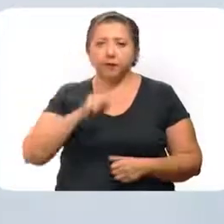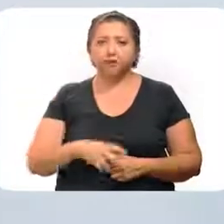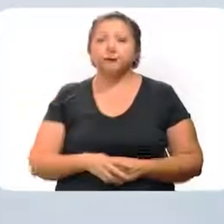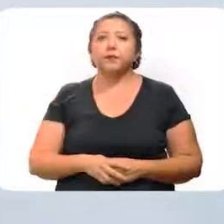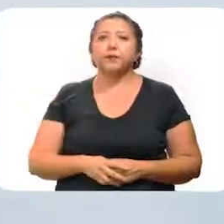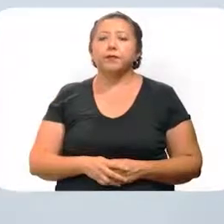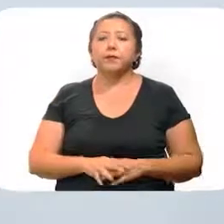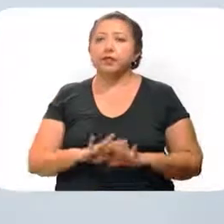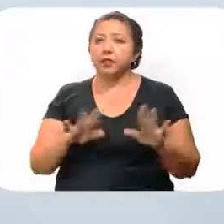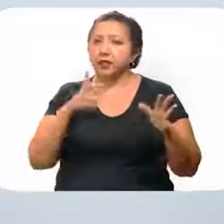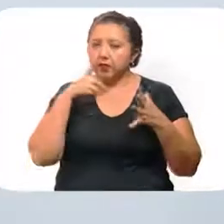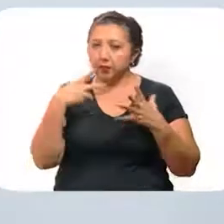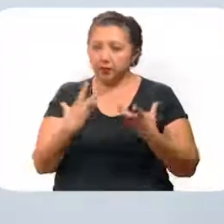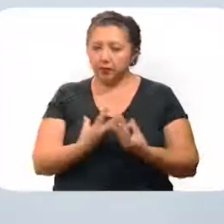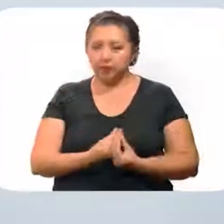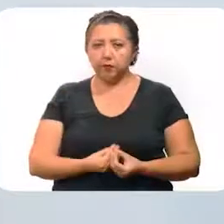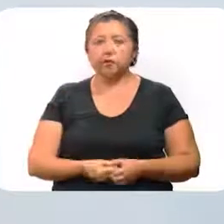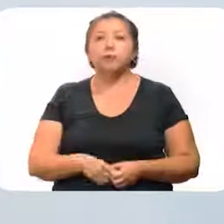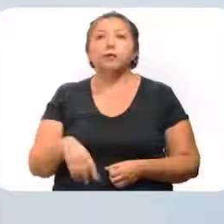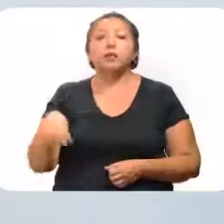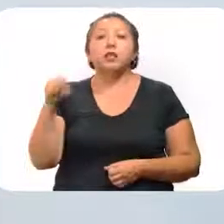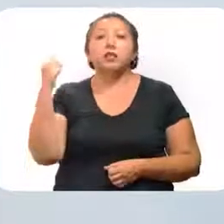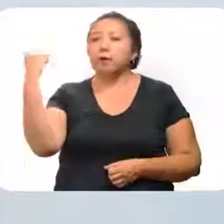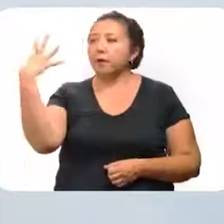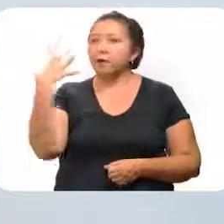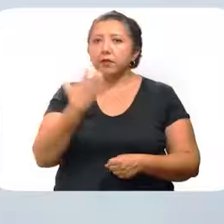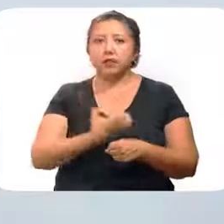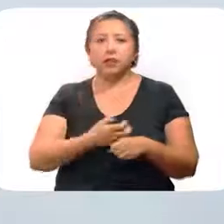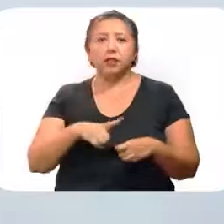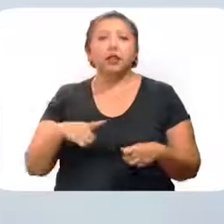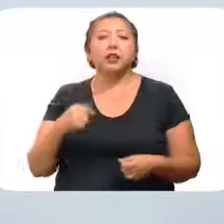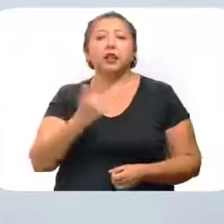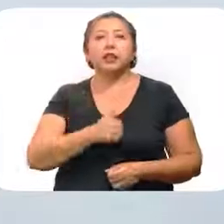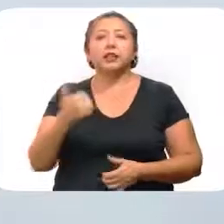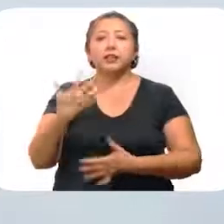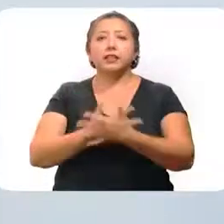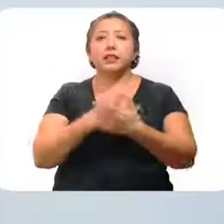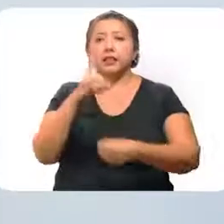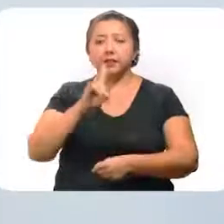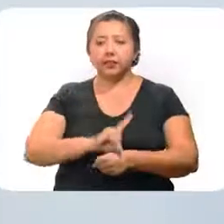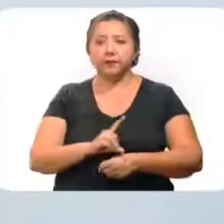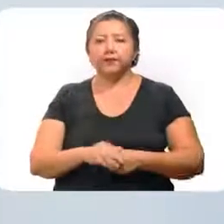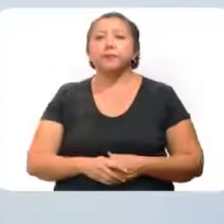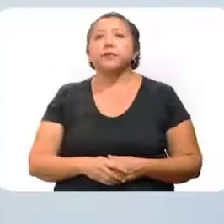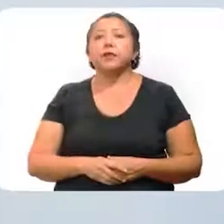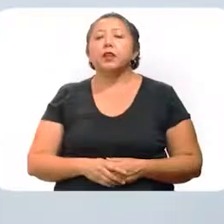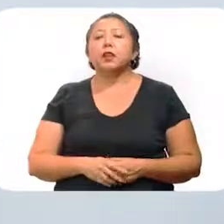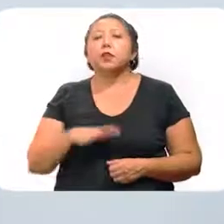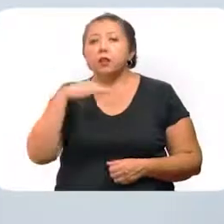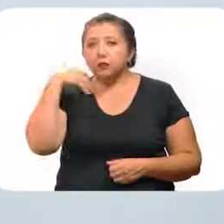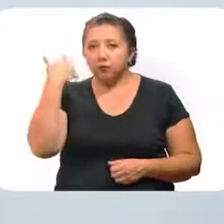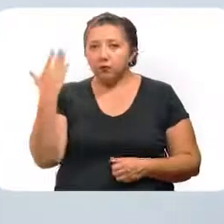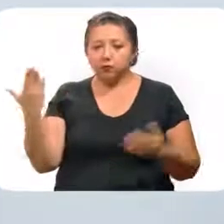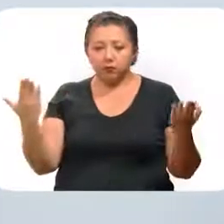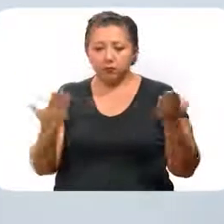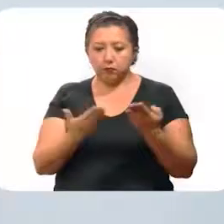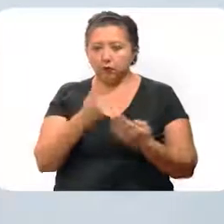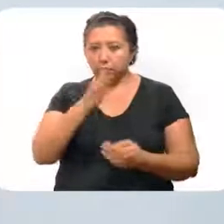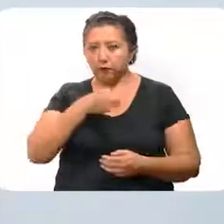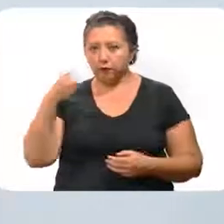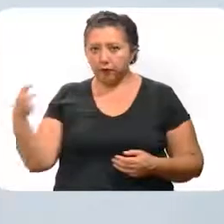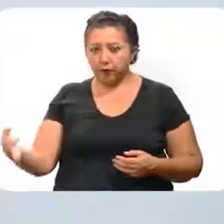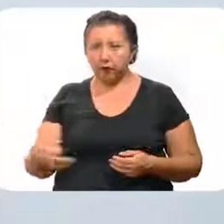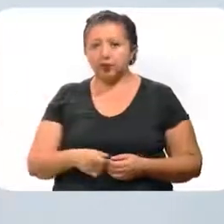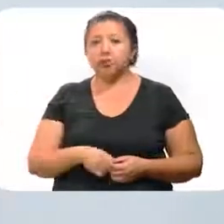naranja. Como hemos informado, el semáforo estatal de salud se va a dar a conocer cada 15 días, con la finalidad de homologar fechas